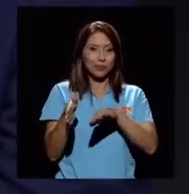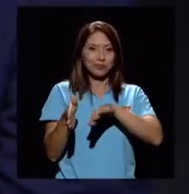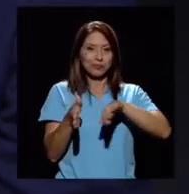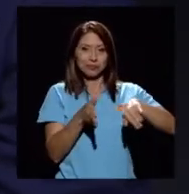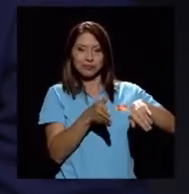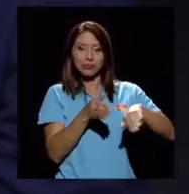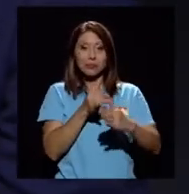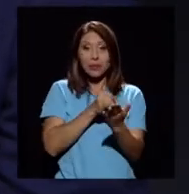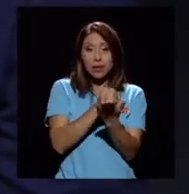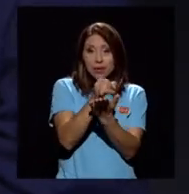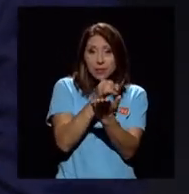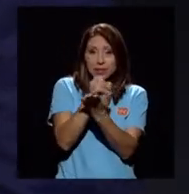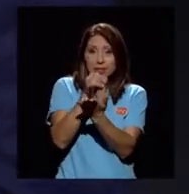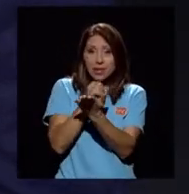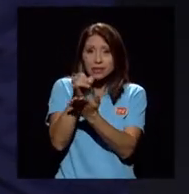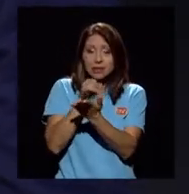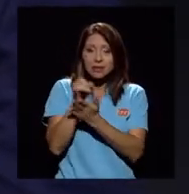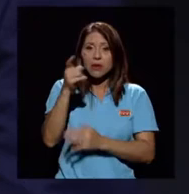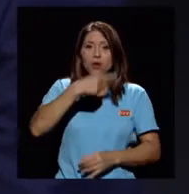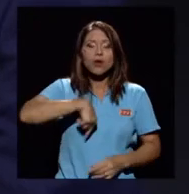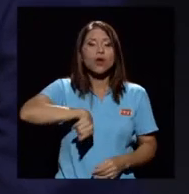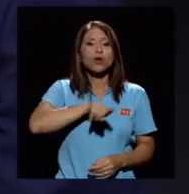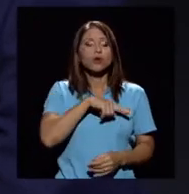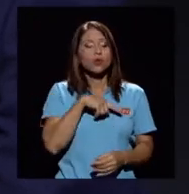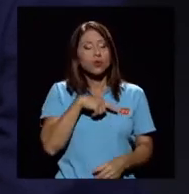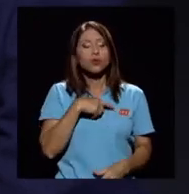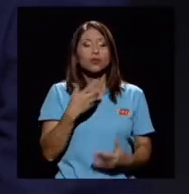investigación, nos hemos estado moviendo